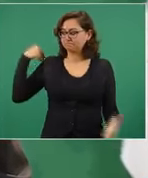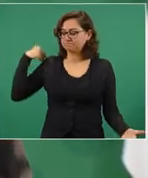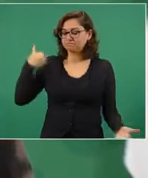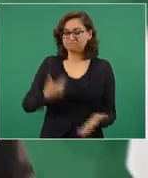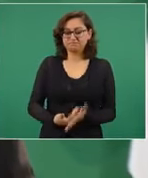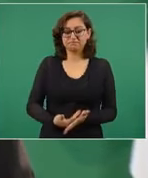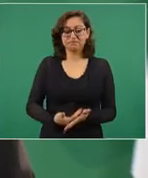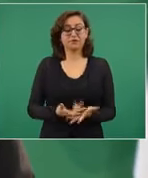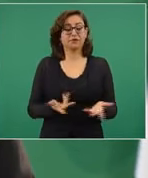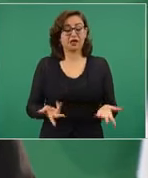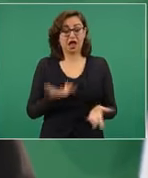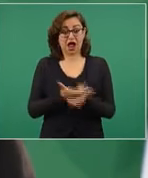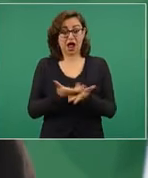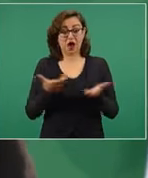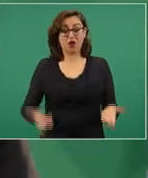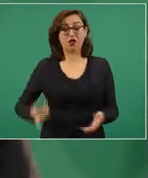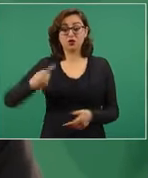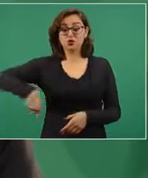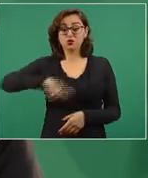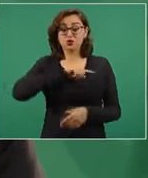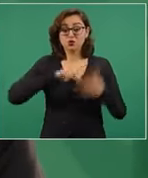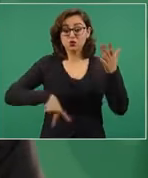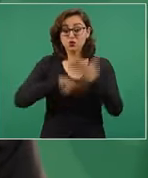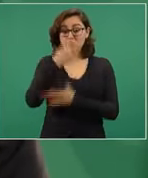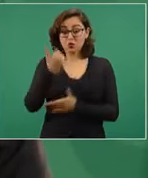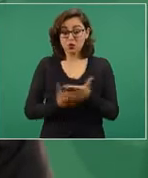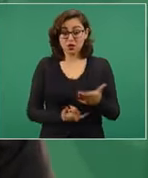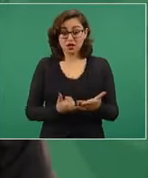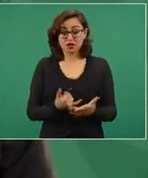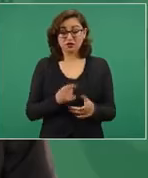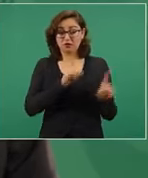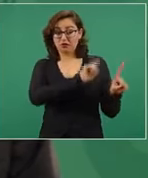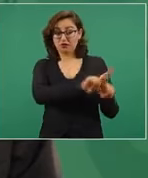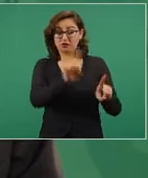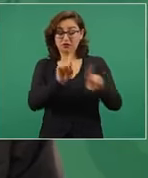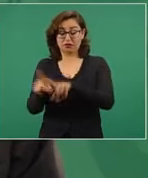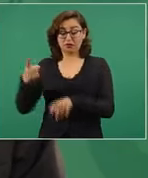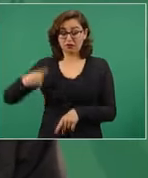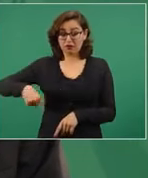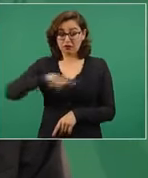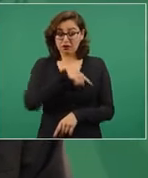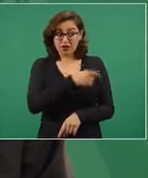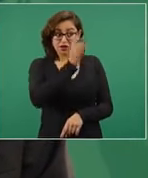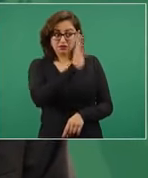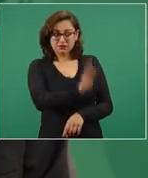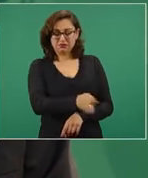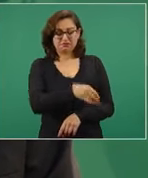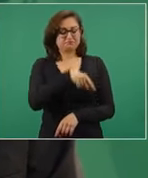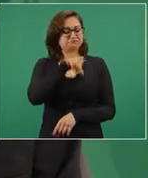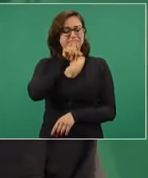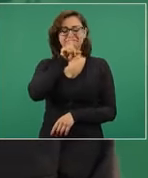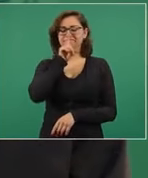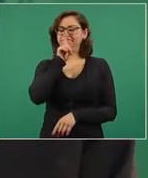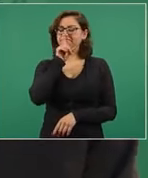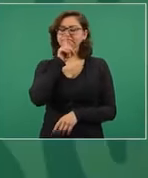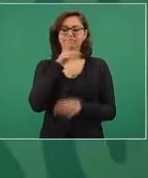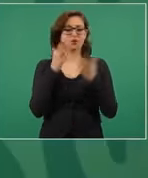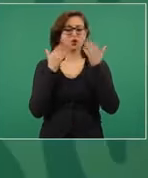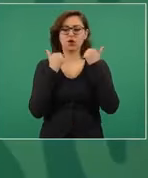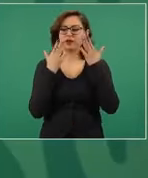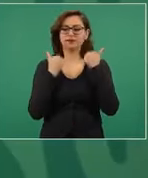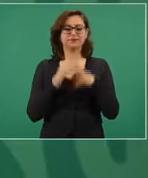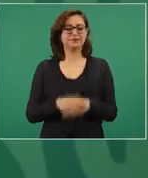Eso nosotros no lo aceptamos, ese tipo de operativos. No hay ningún